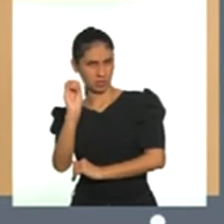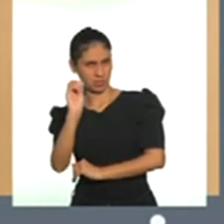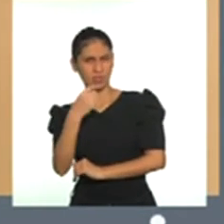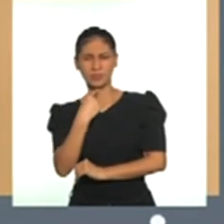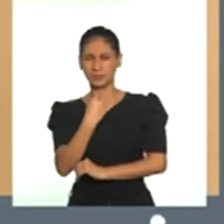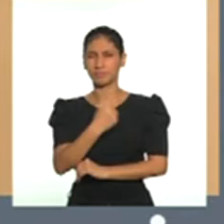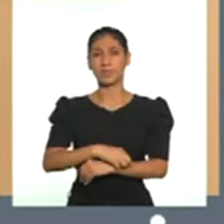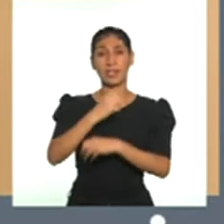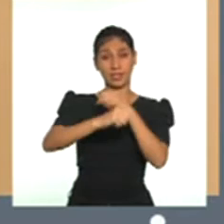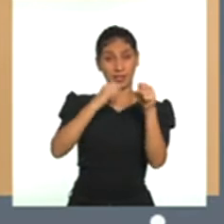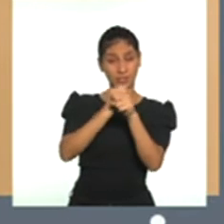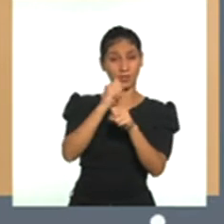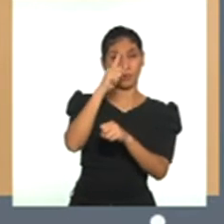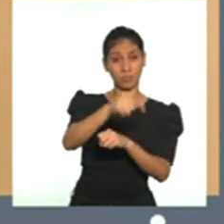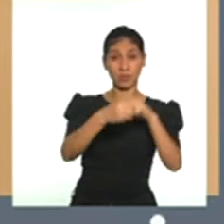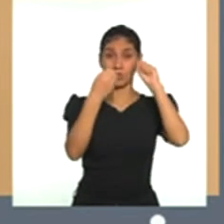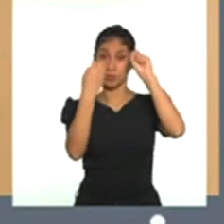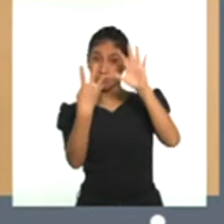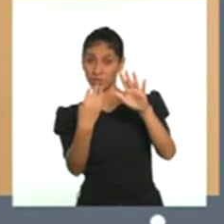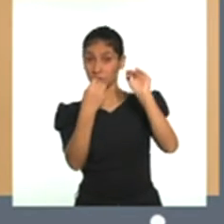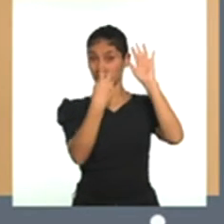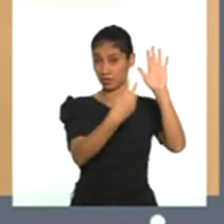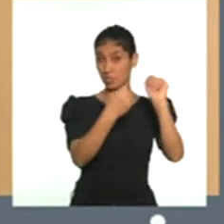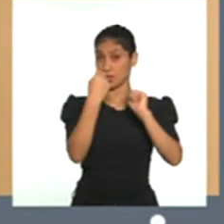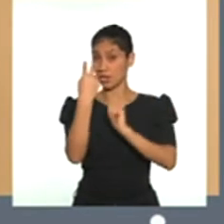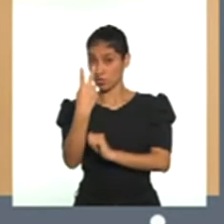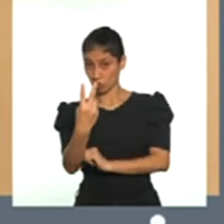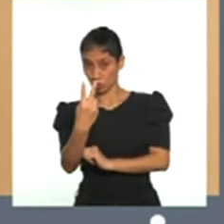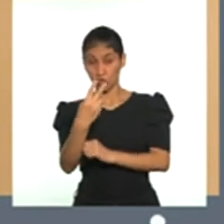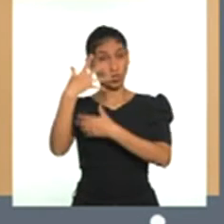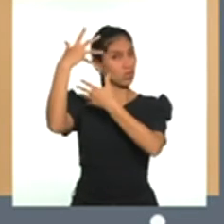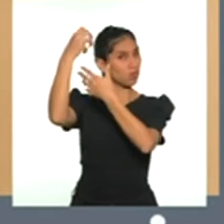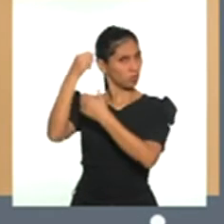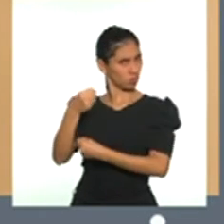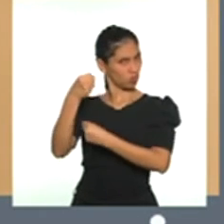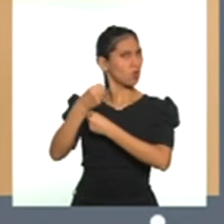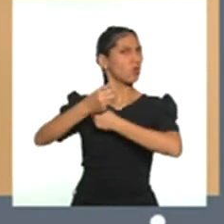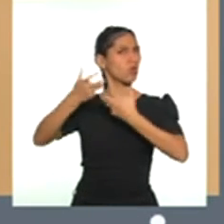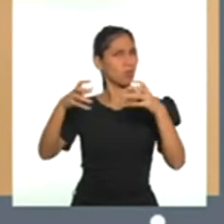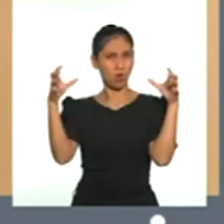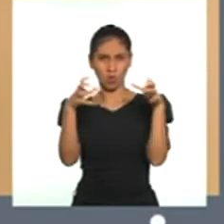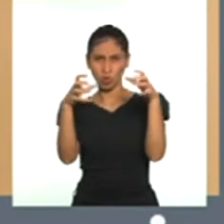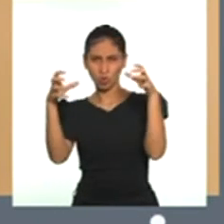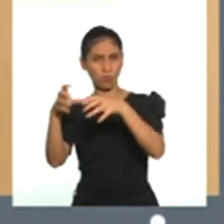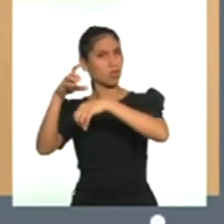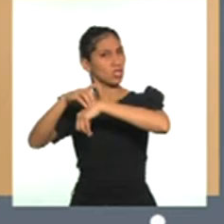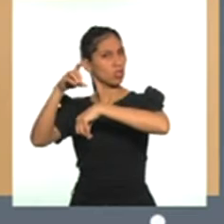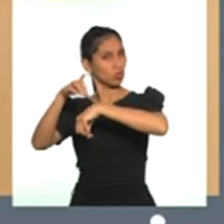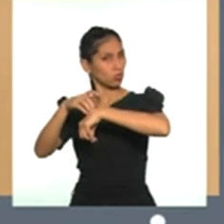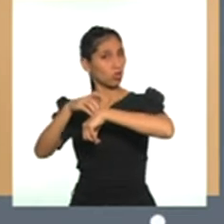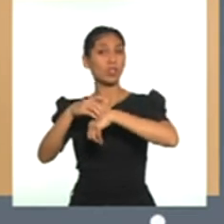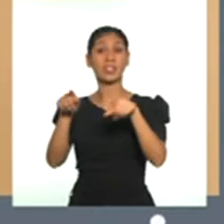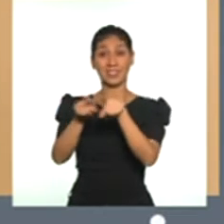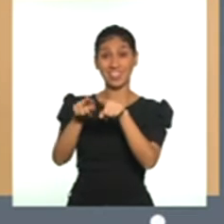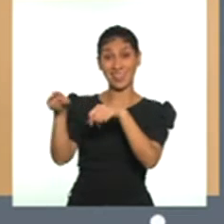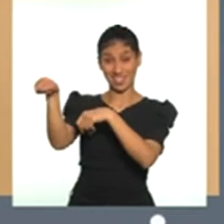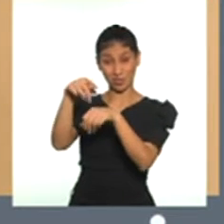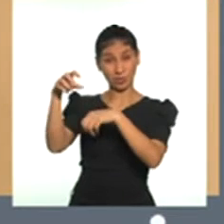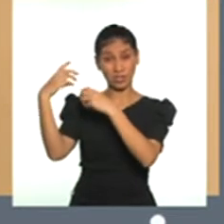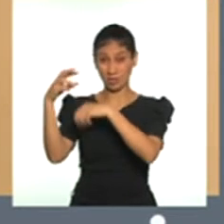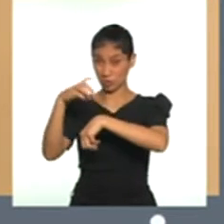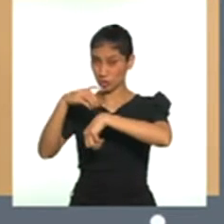En 1972, al fundarse la Asociación Peruana de Acupuntura por un grupo de médicos y odontólogos